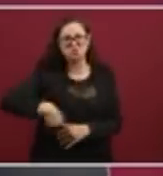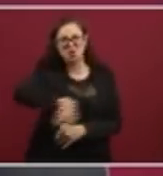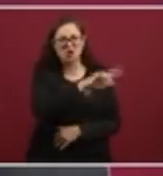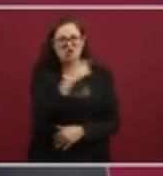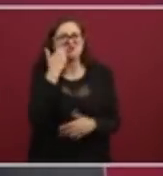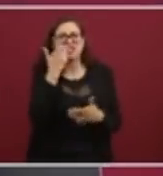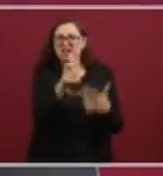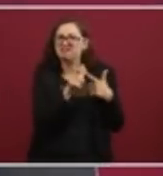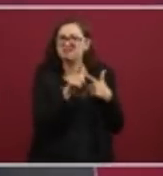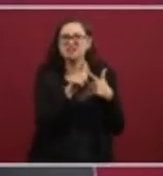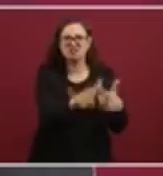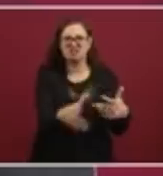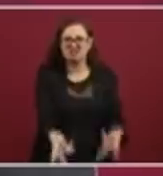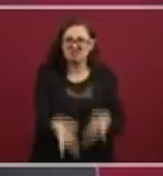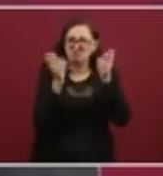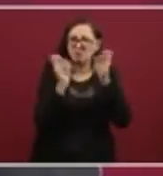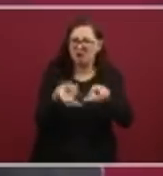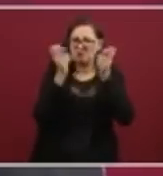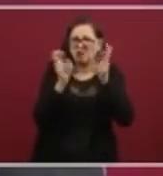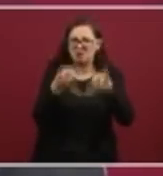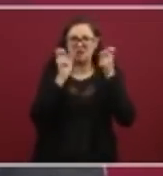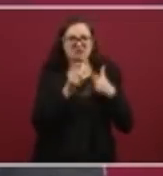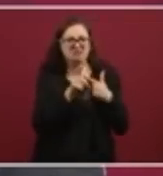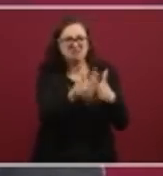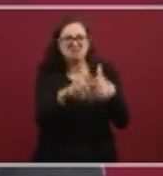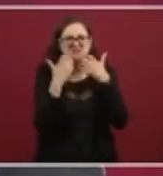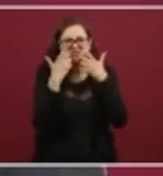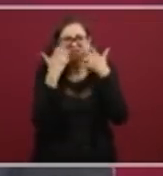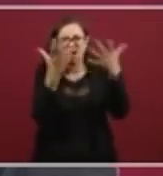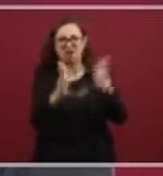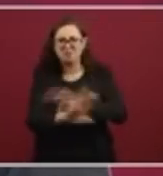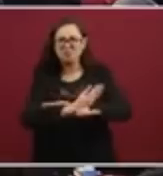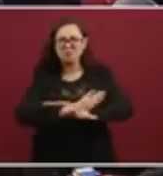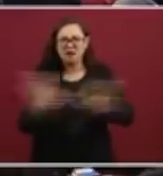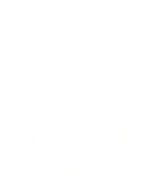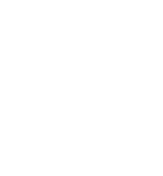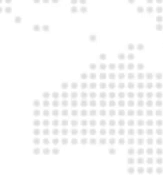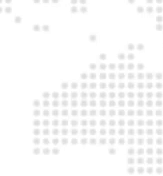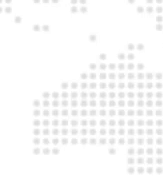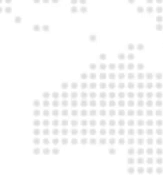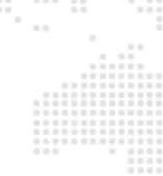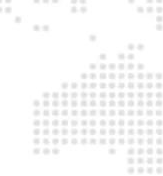más pobres del país con información de susana cerezo notimex